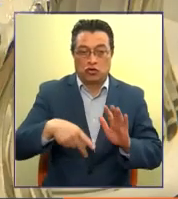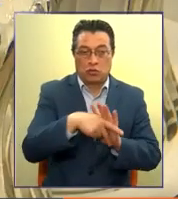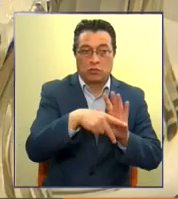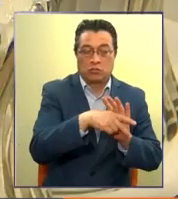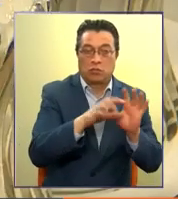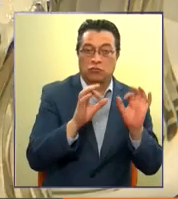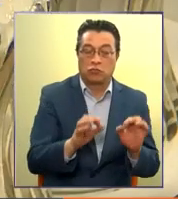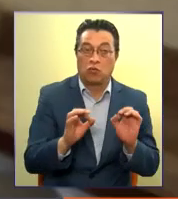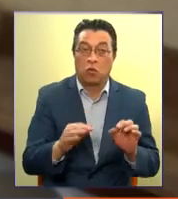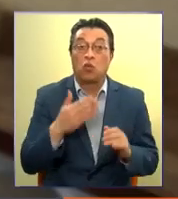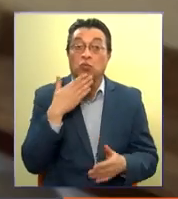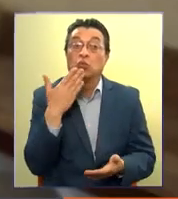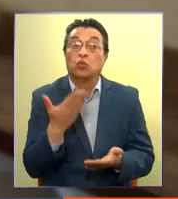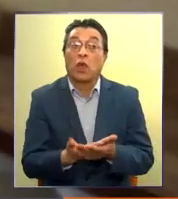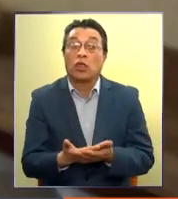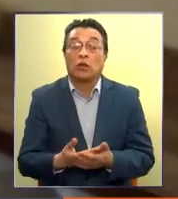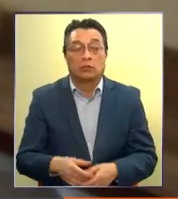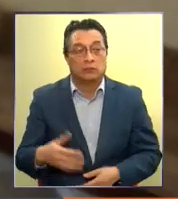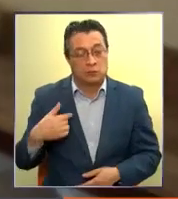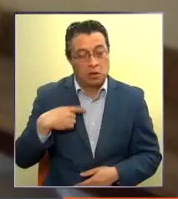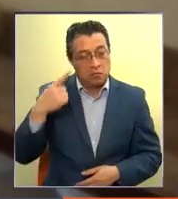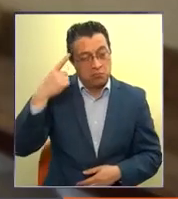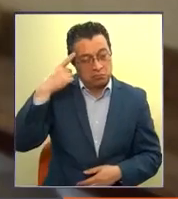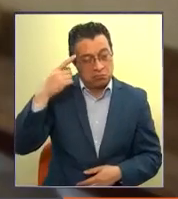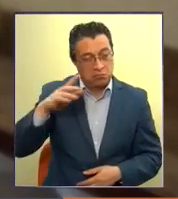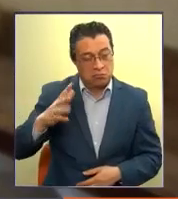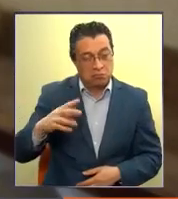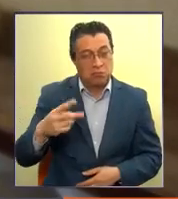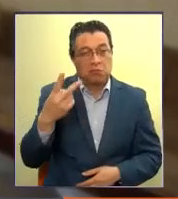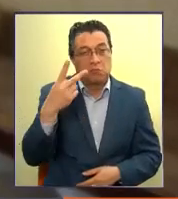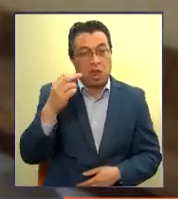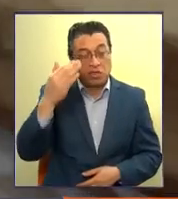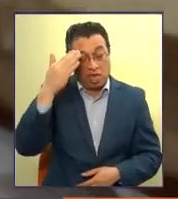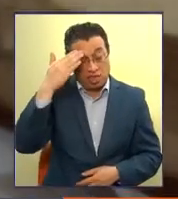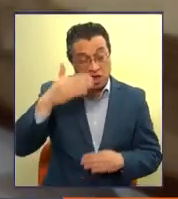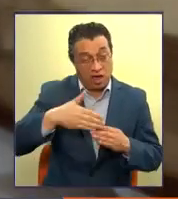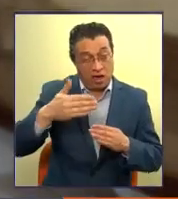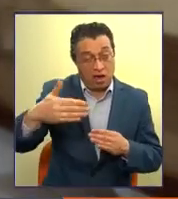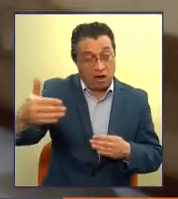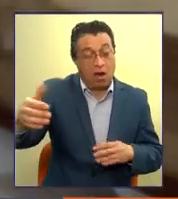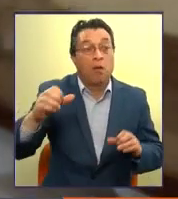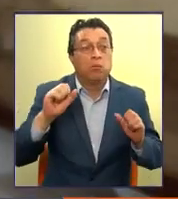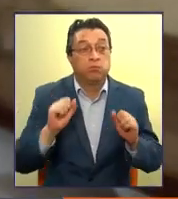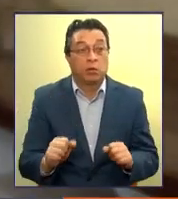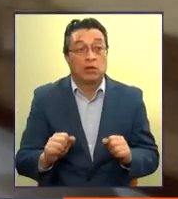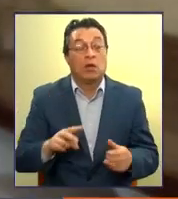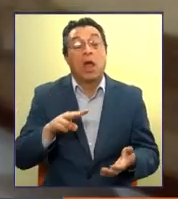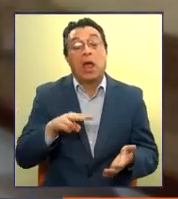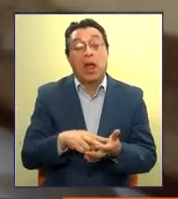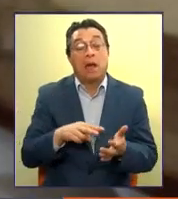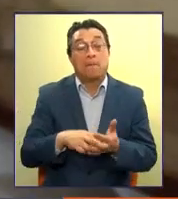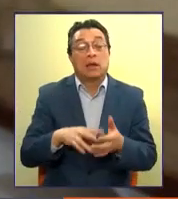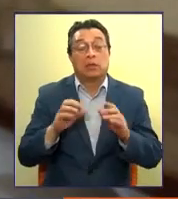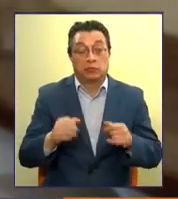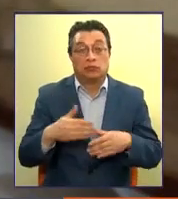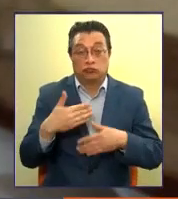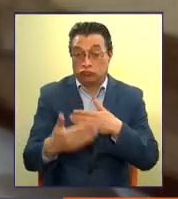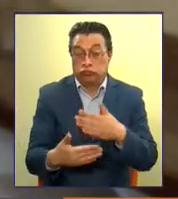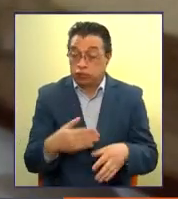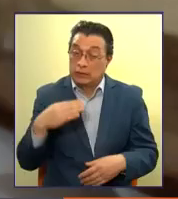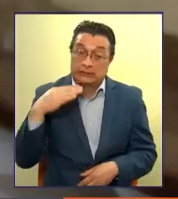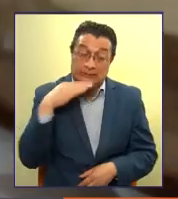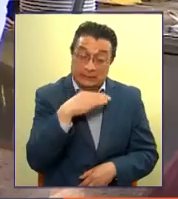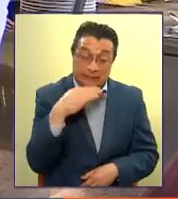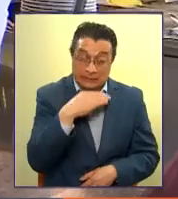sanitarias. ¿Cuándo? Pensamos que alrededor de unos 20 días más por lo menos. Esperamos nomás empezar a operar apenas podamos nomás,